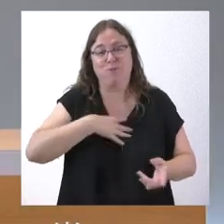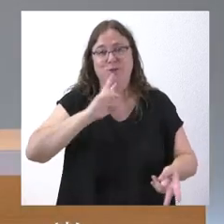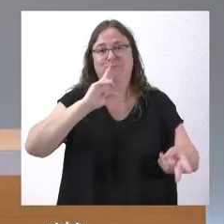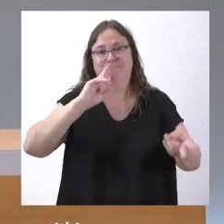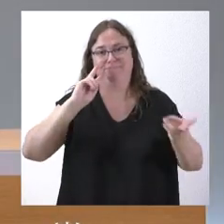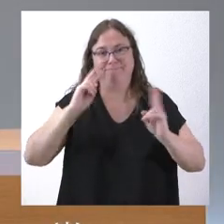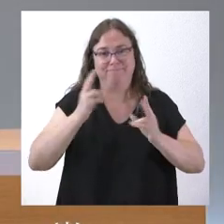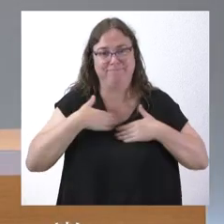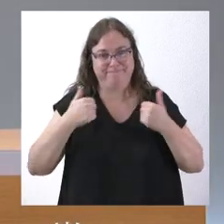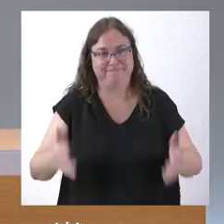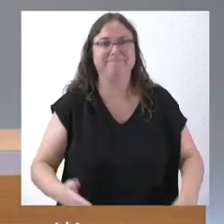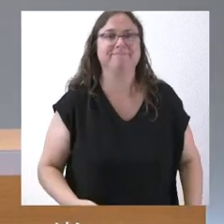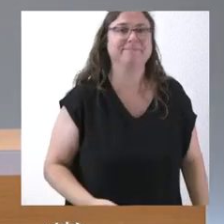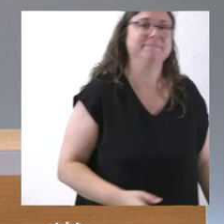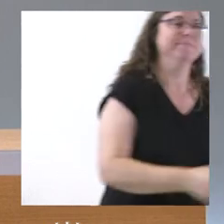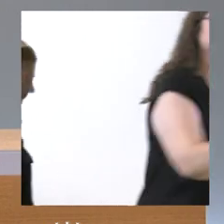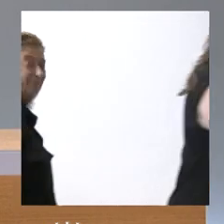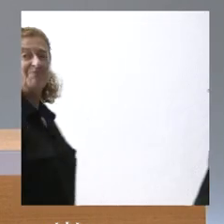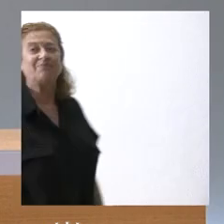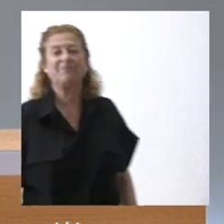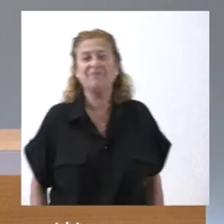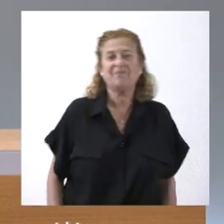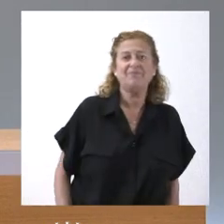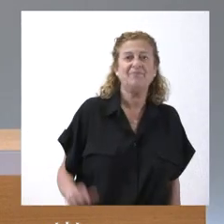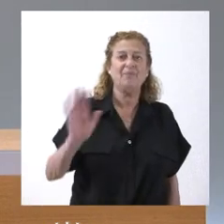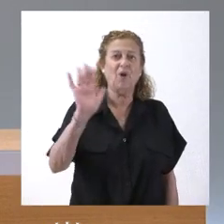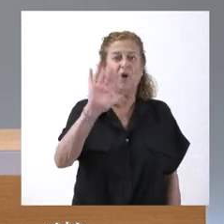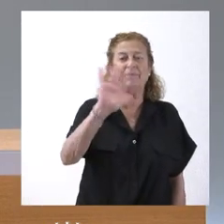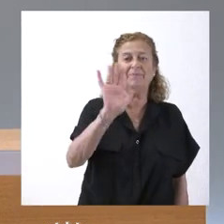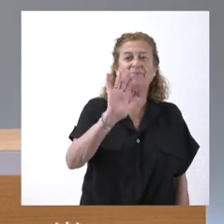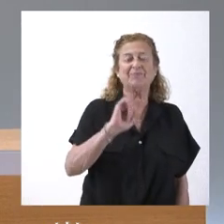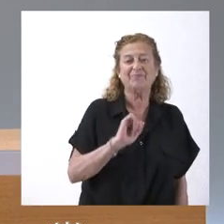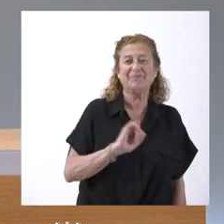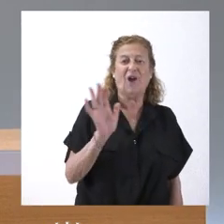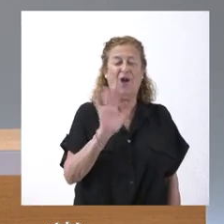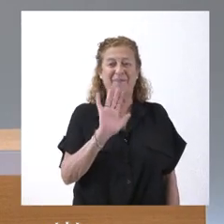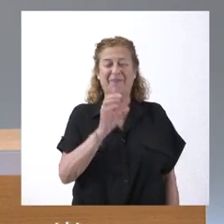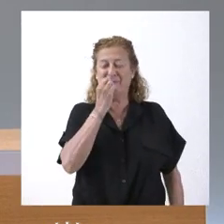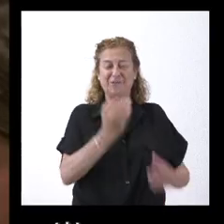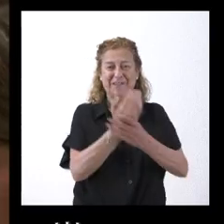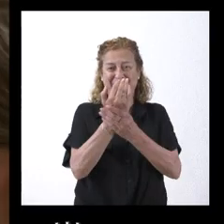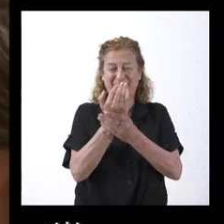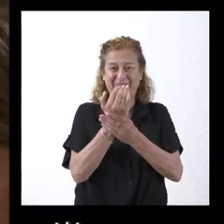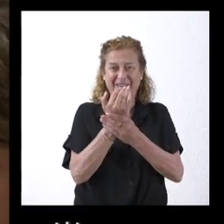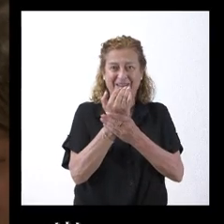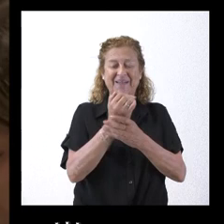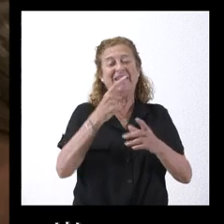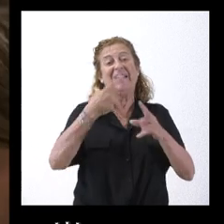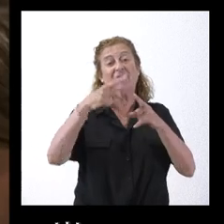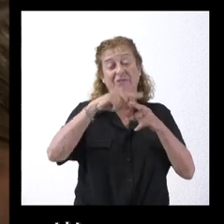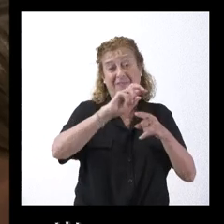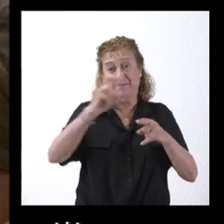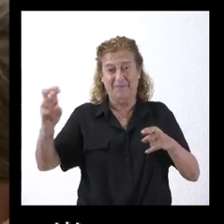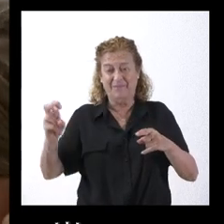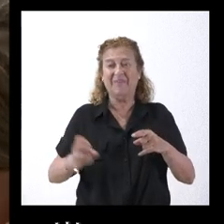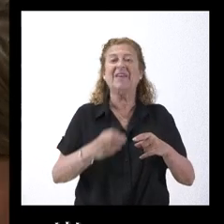poder responderles. Hola. Sí. Hola. Hola. Hola, ¿qué tal? Muy buenos días. Varias cuestiones. Dos sobre